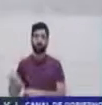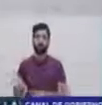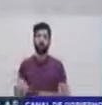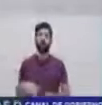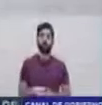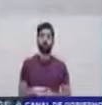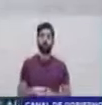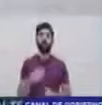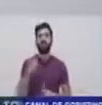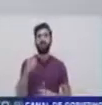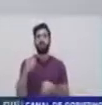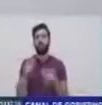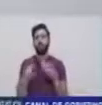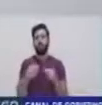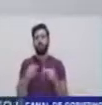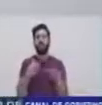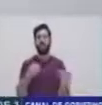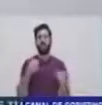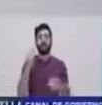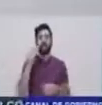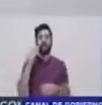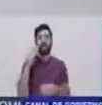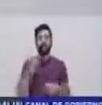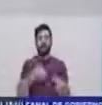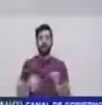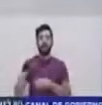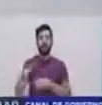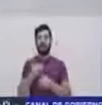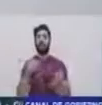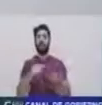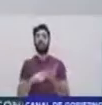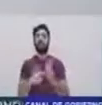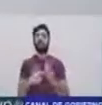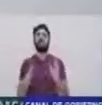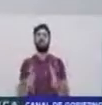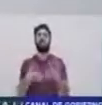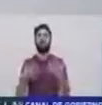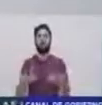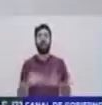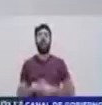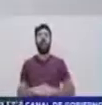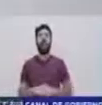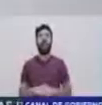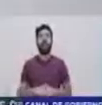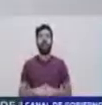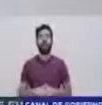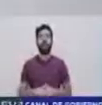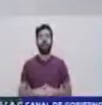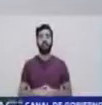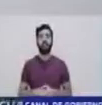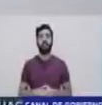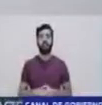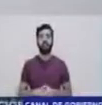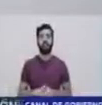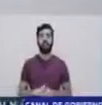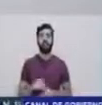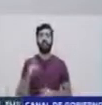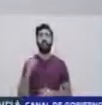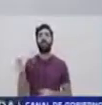poco acerca de lo que son las células madres. Originalmente se refiere a las células que dan origen a